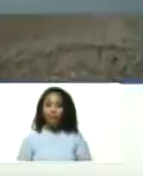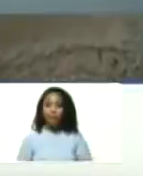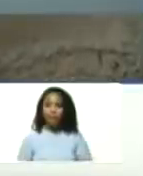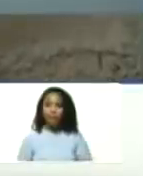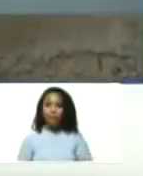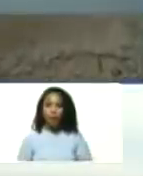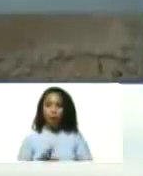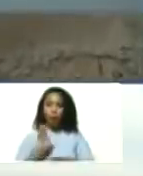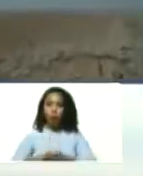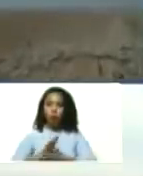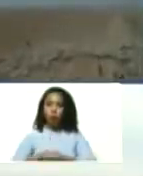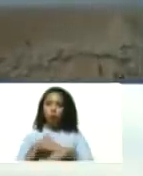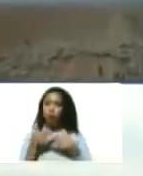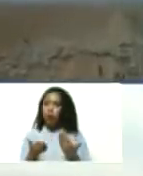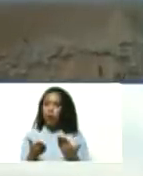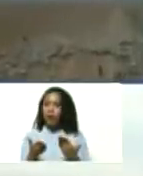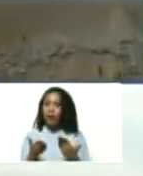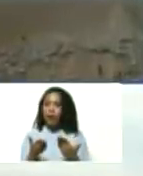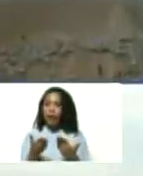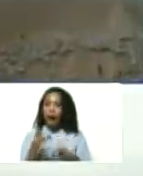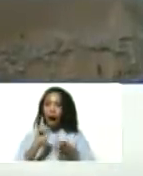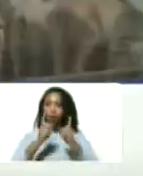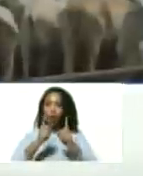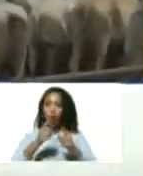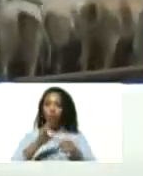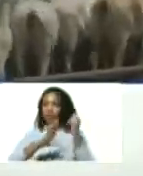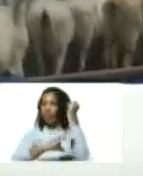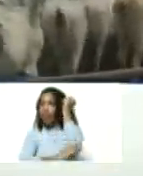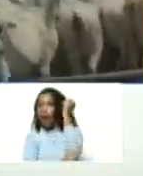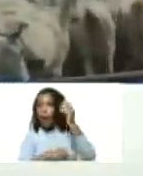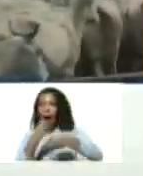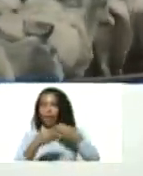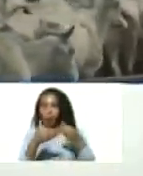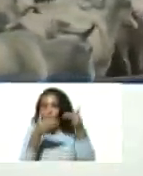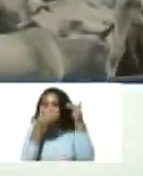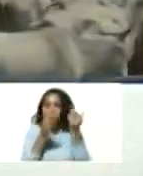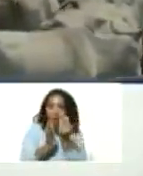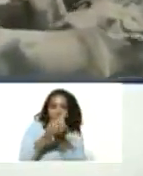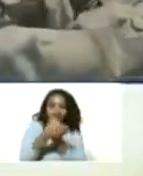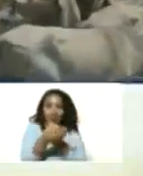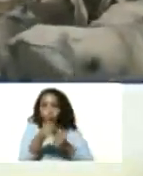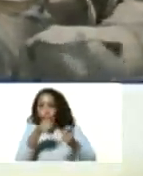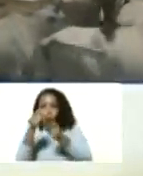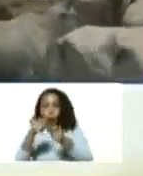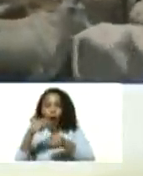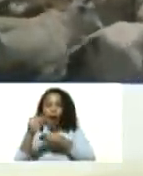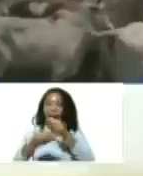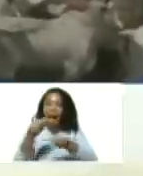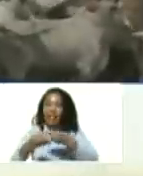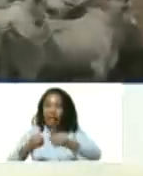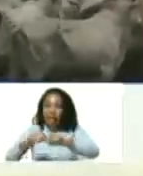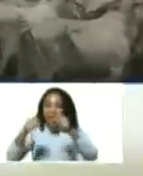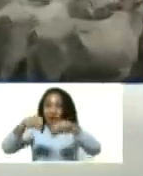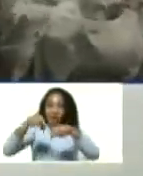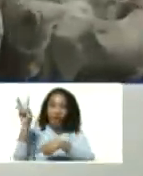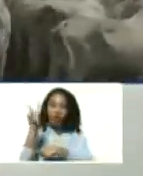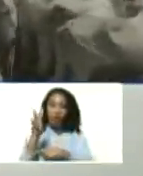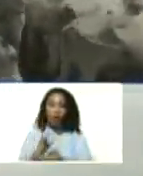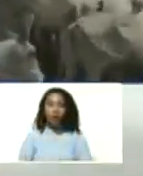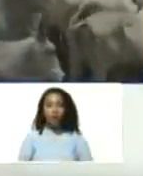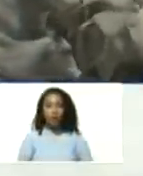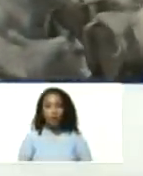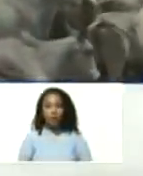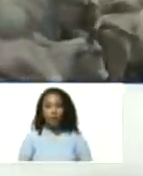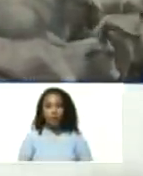porque el contrabando le hace daño a la economía de venezuela he